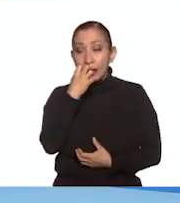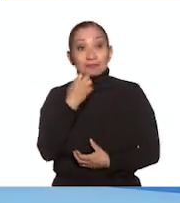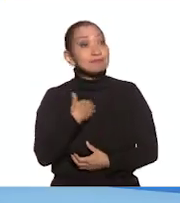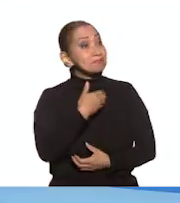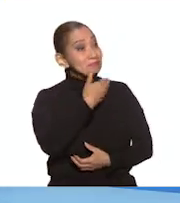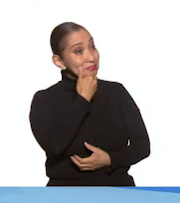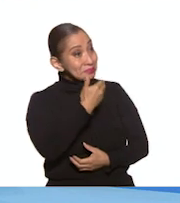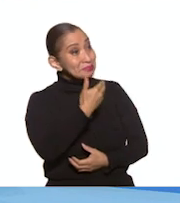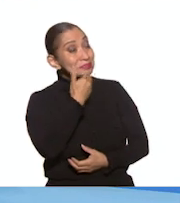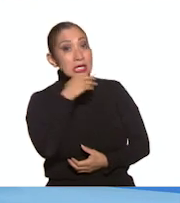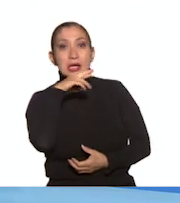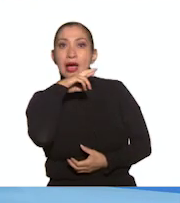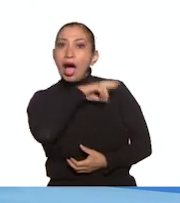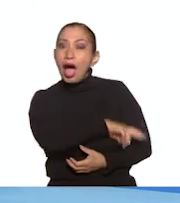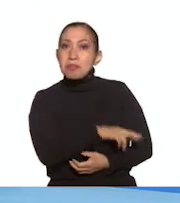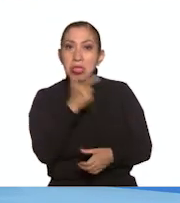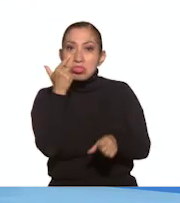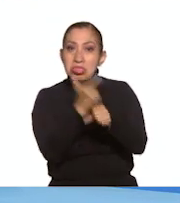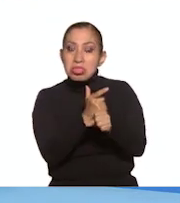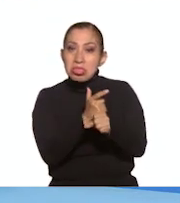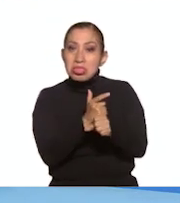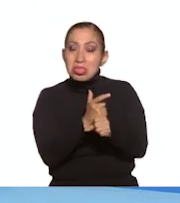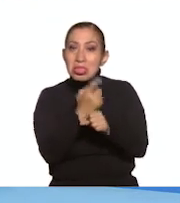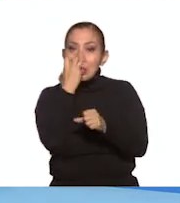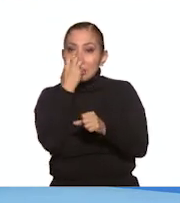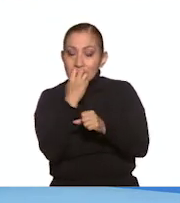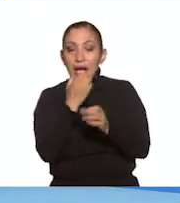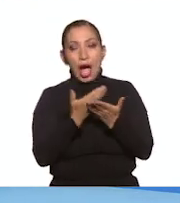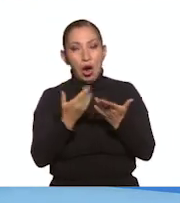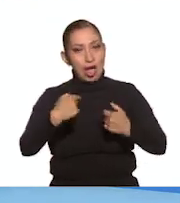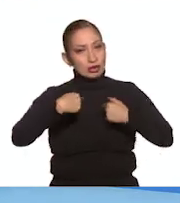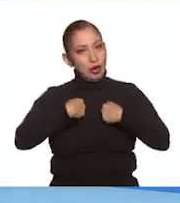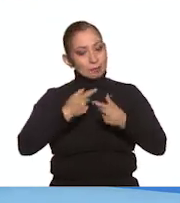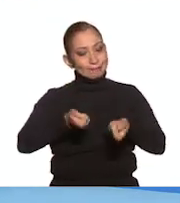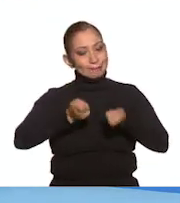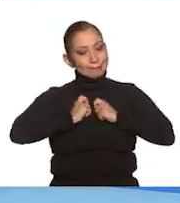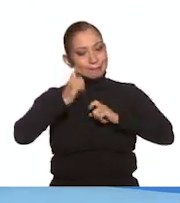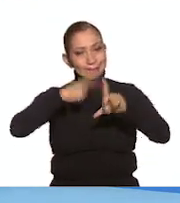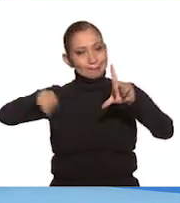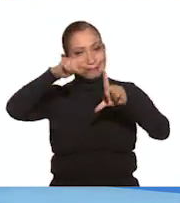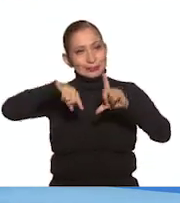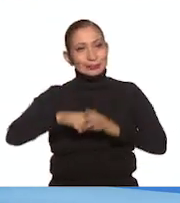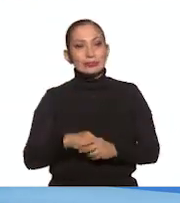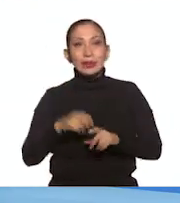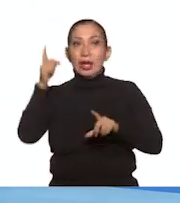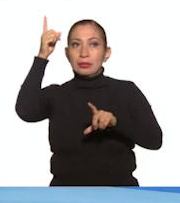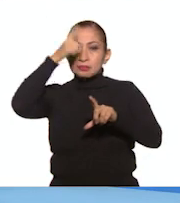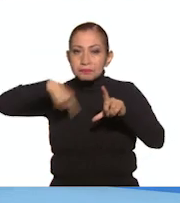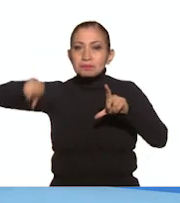bien! ¡Qué rápido la identificaste! Pero ahora me toca girar la ruleta.